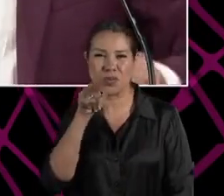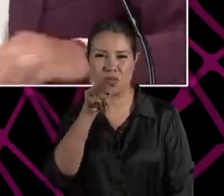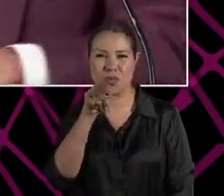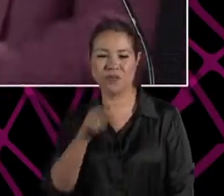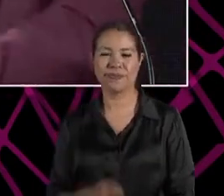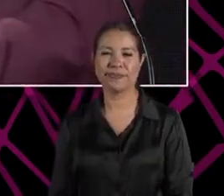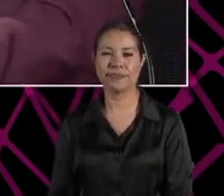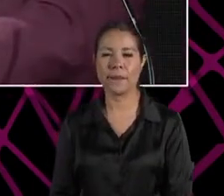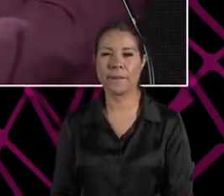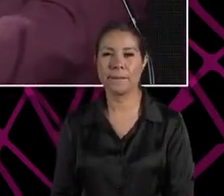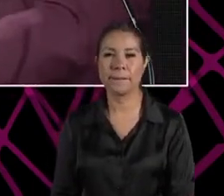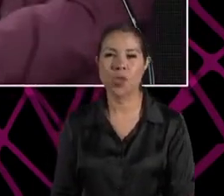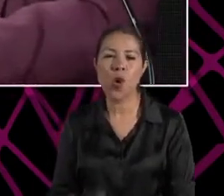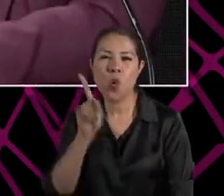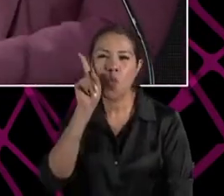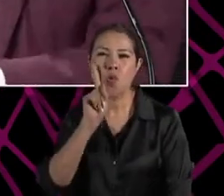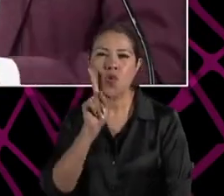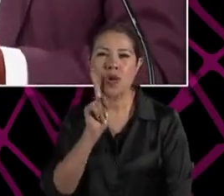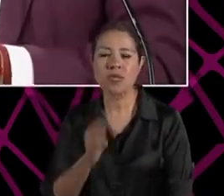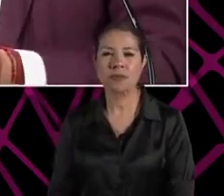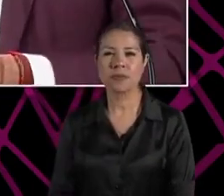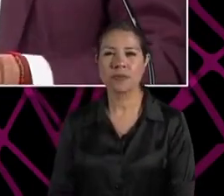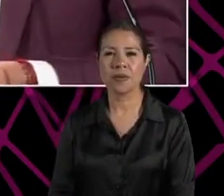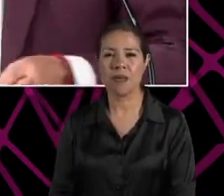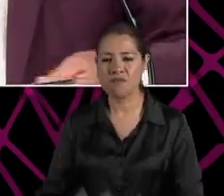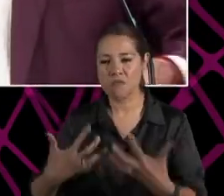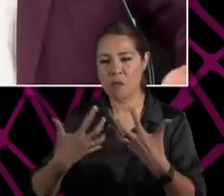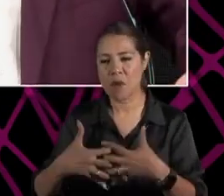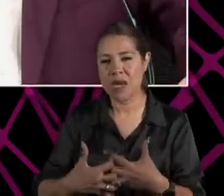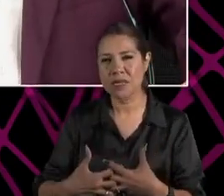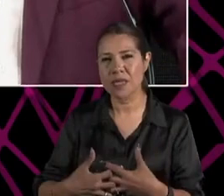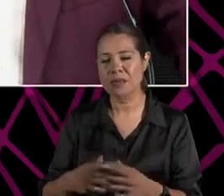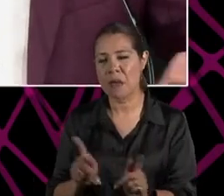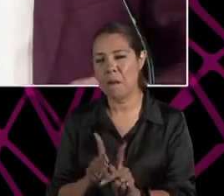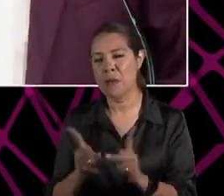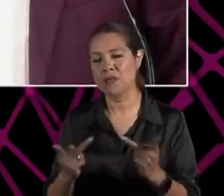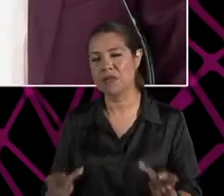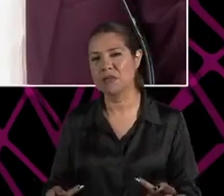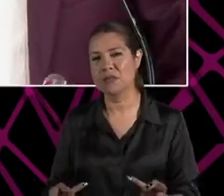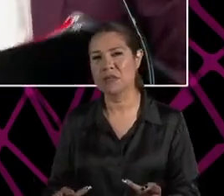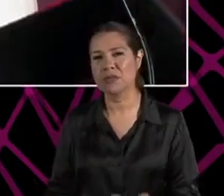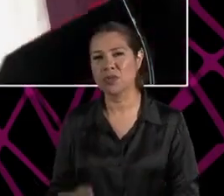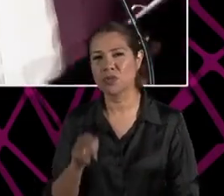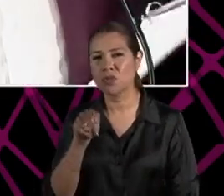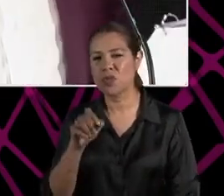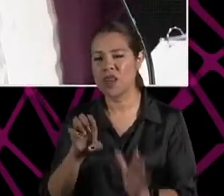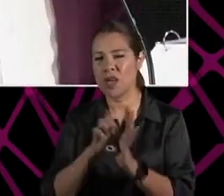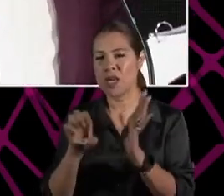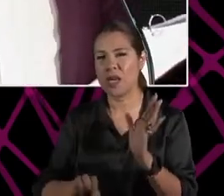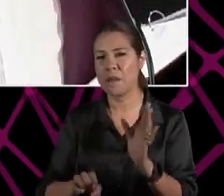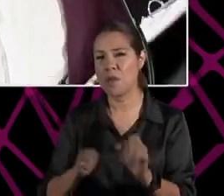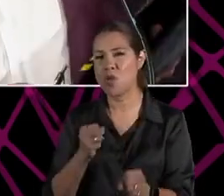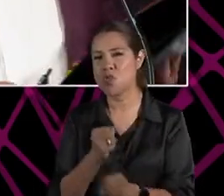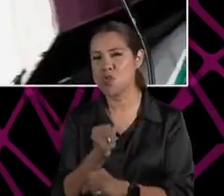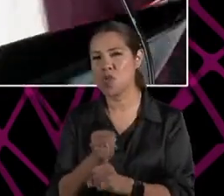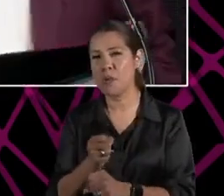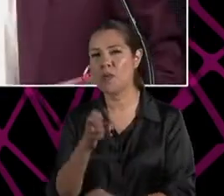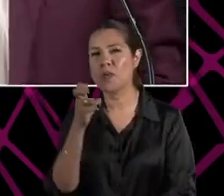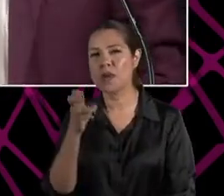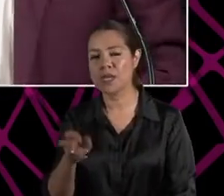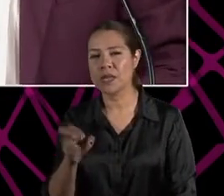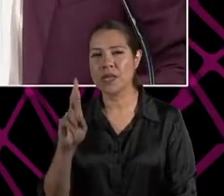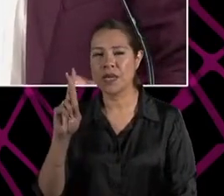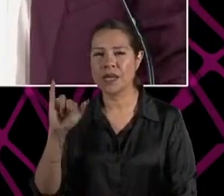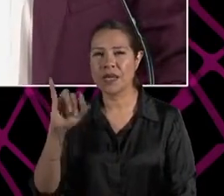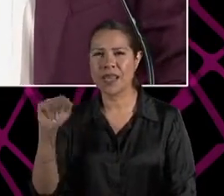tú. A mujeres, a empresarios, a periodistas, el mejor ejemplo de la violencia. Por eso,